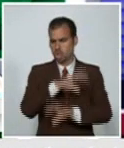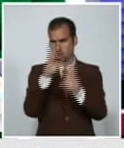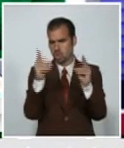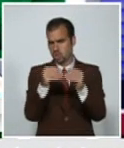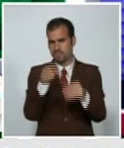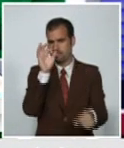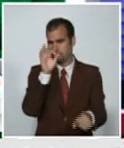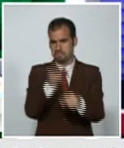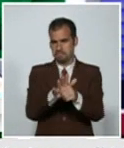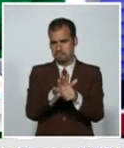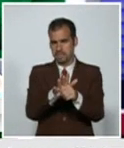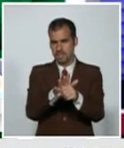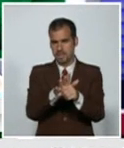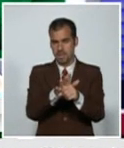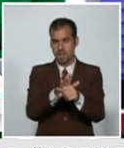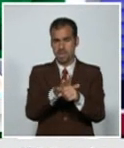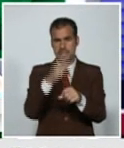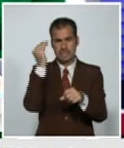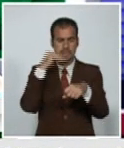que comenzó la pandemia,